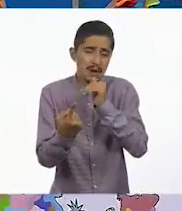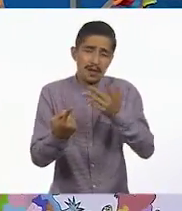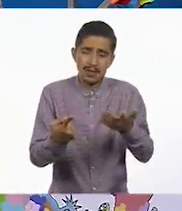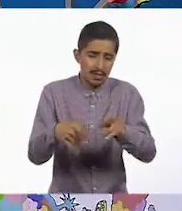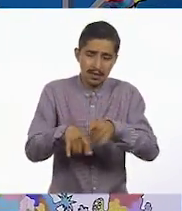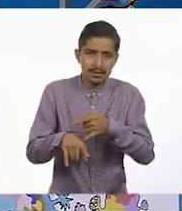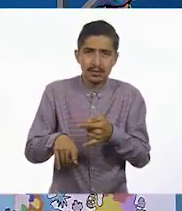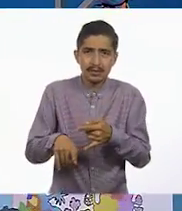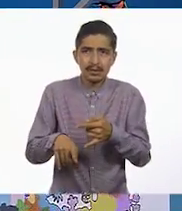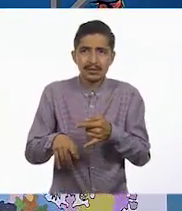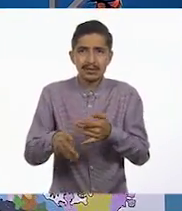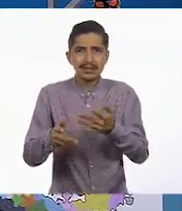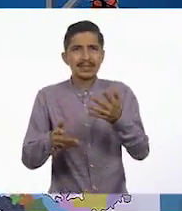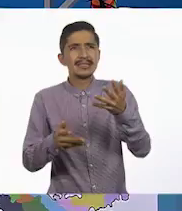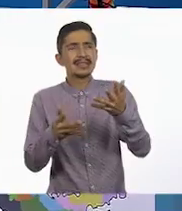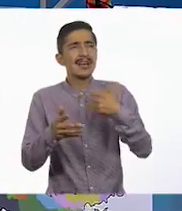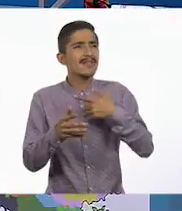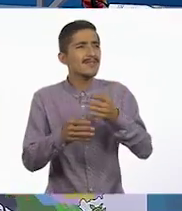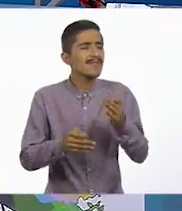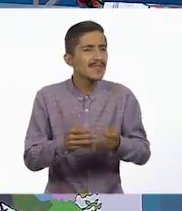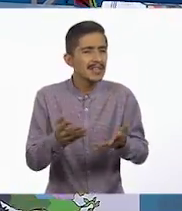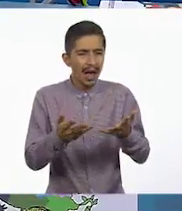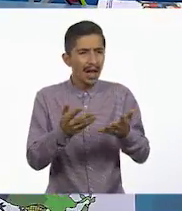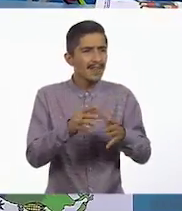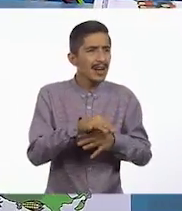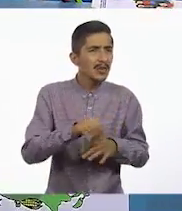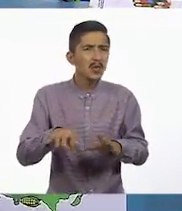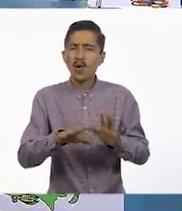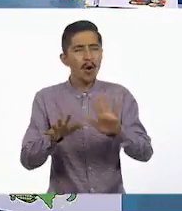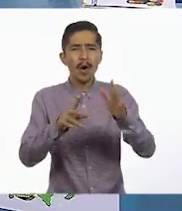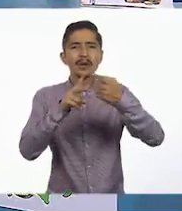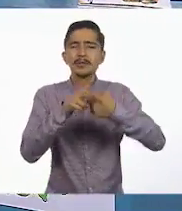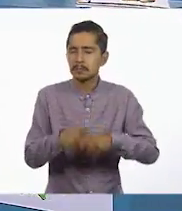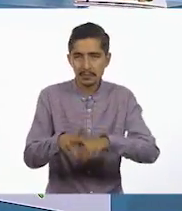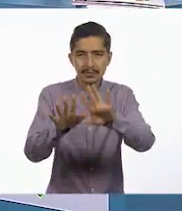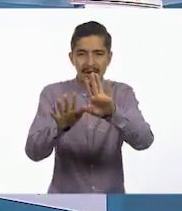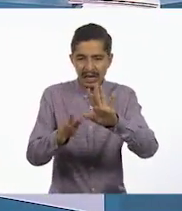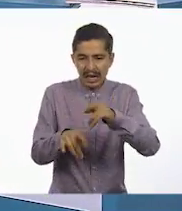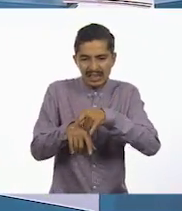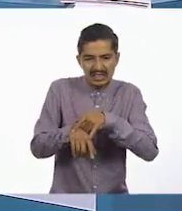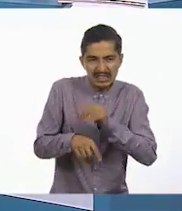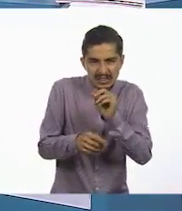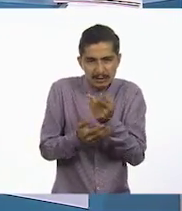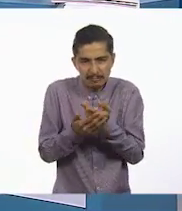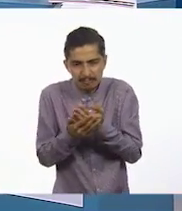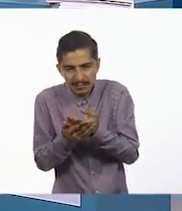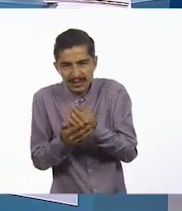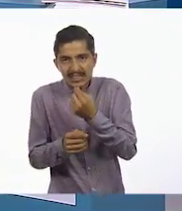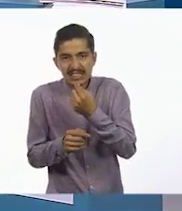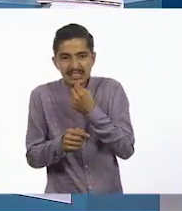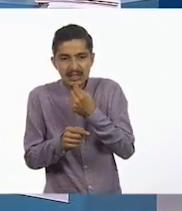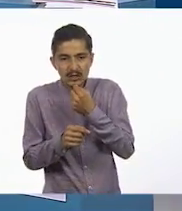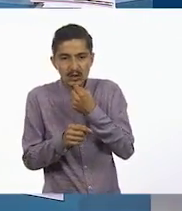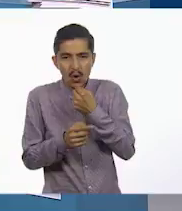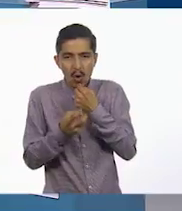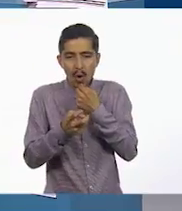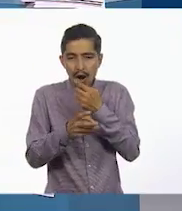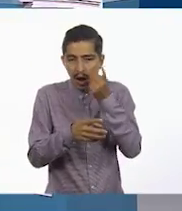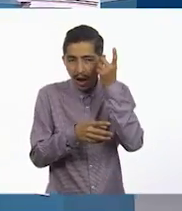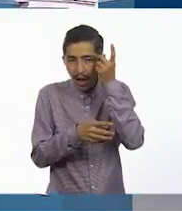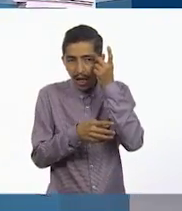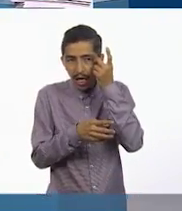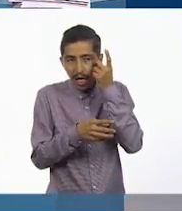que no sería su fin, sino que apenas sería su comienzo. El calcetín esperó a que el niño de esta historia se